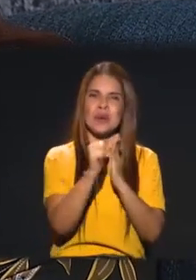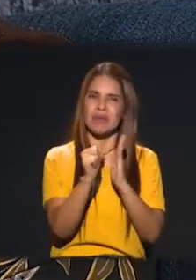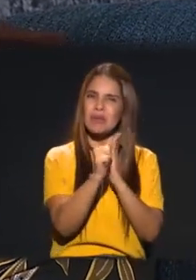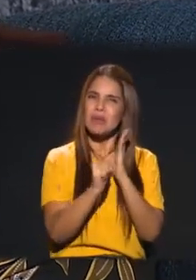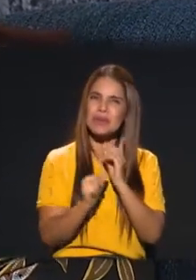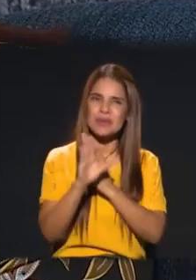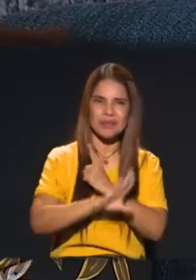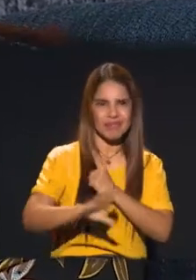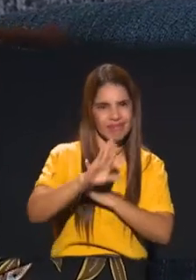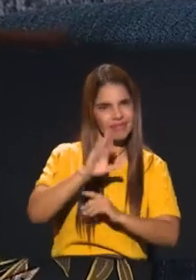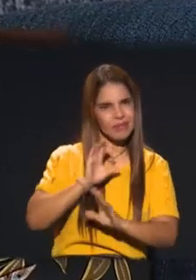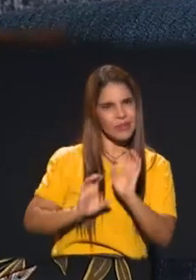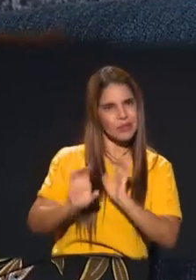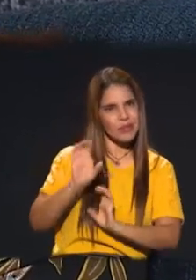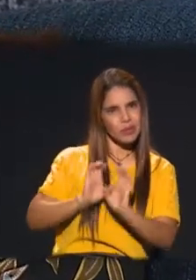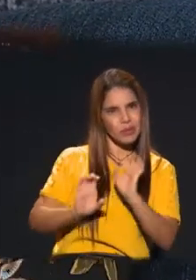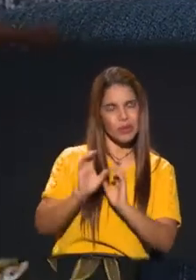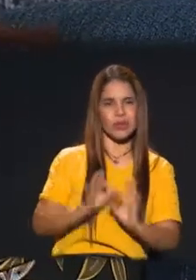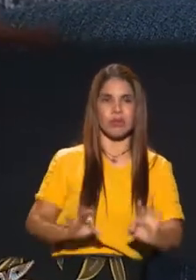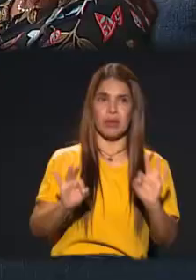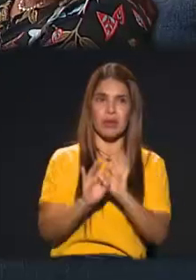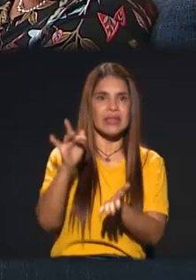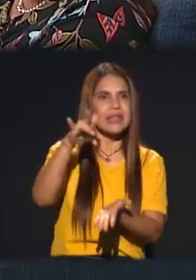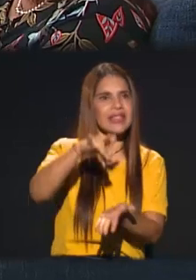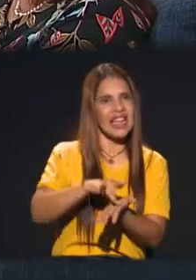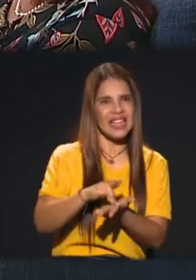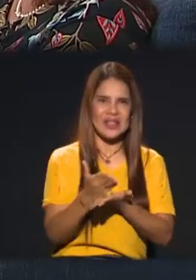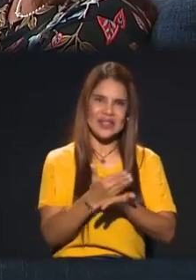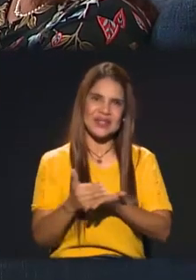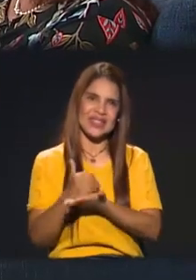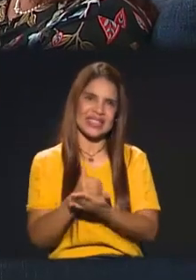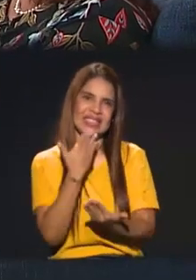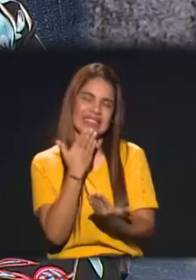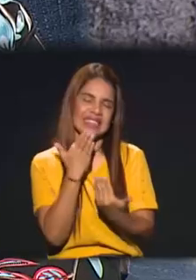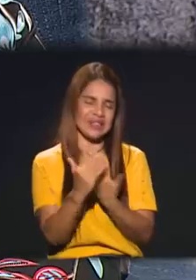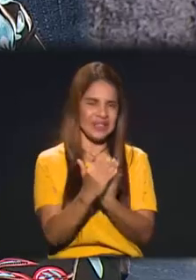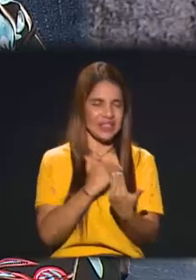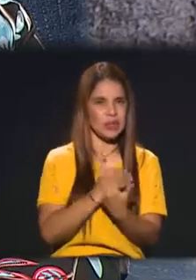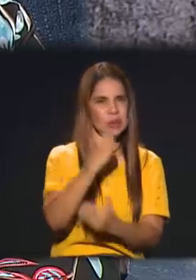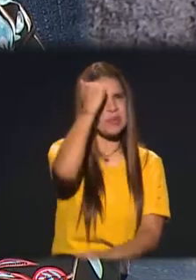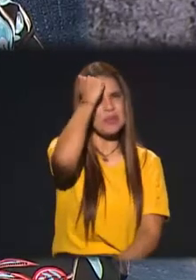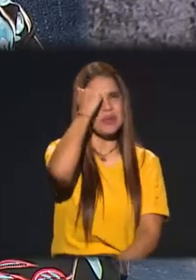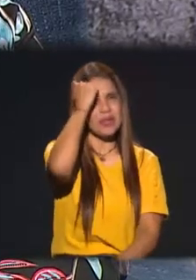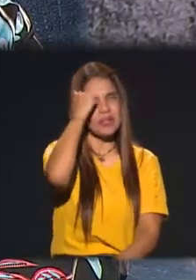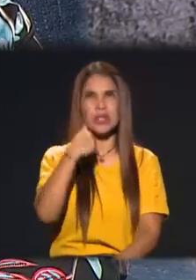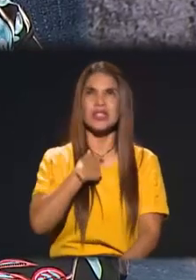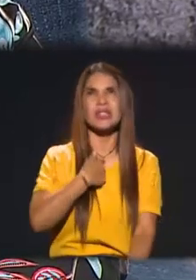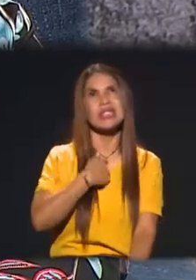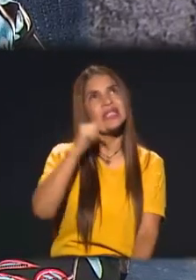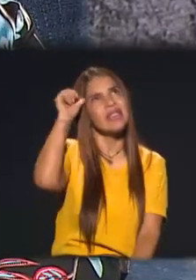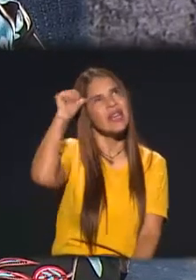acá, que nos ha podido traer hasta acá un ratico a compartir. Un maestro que me